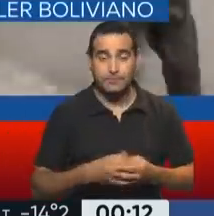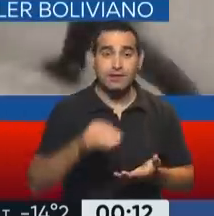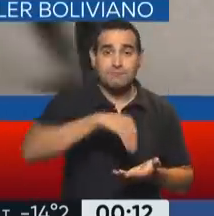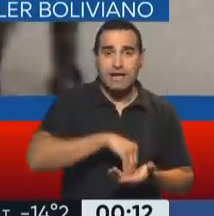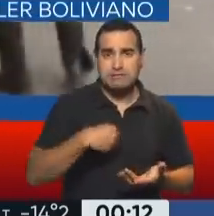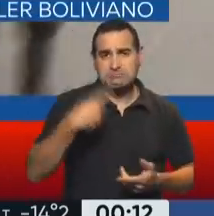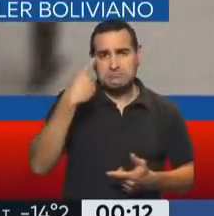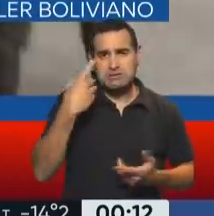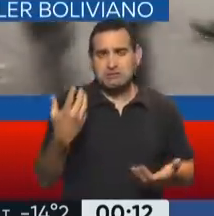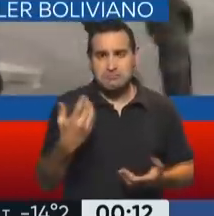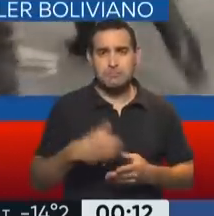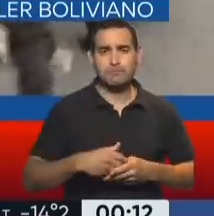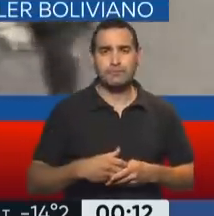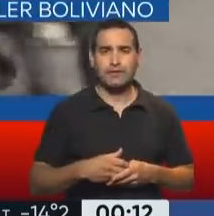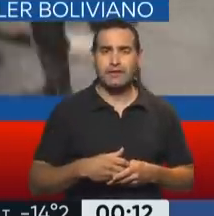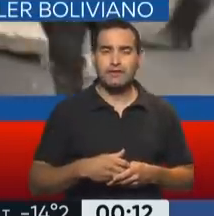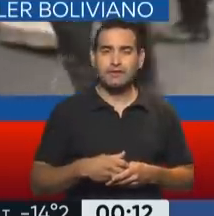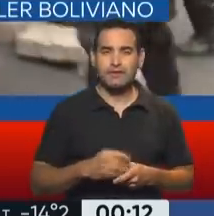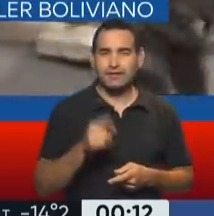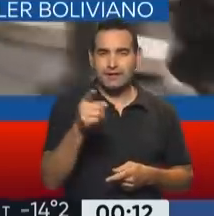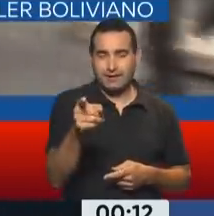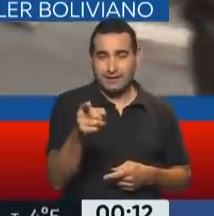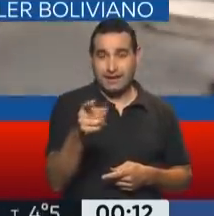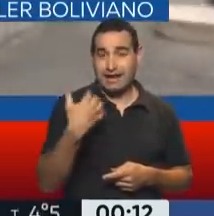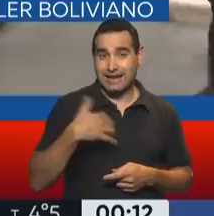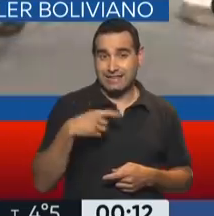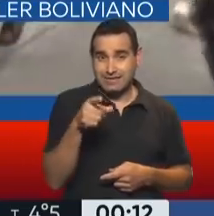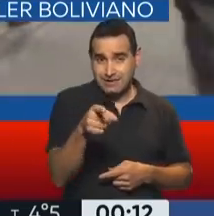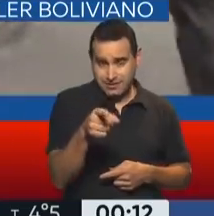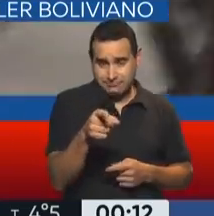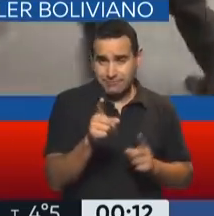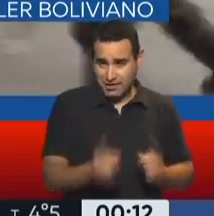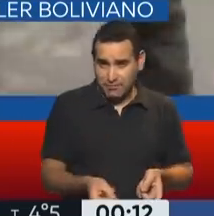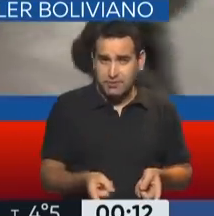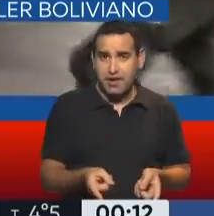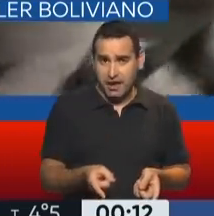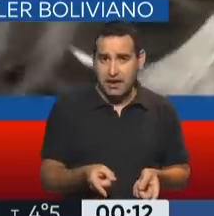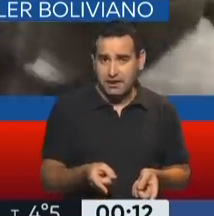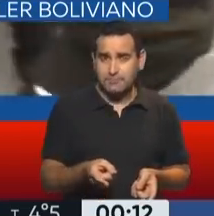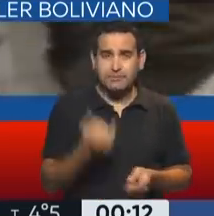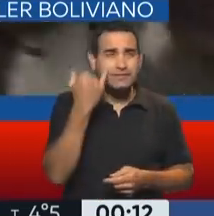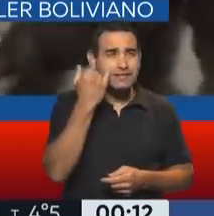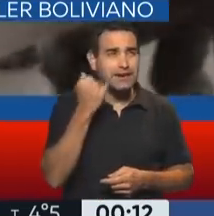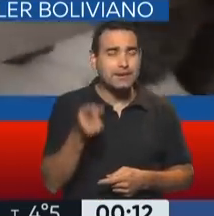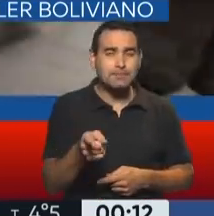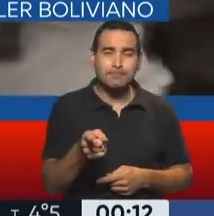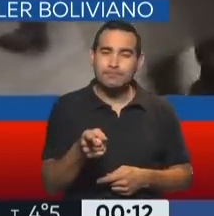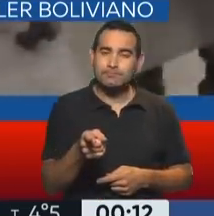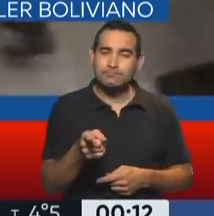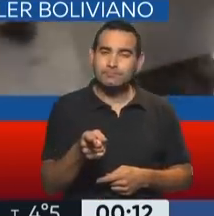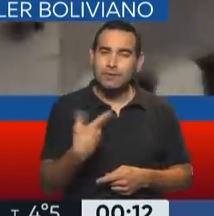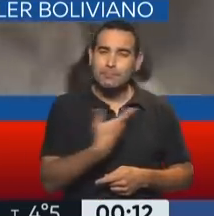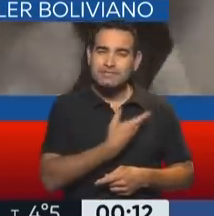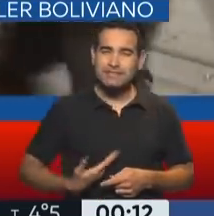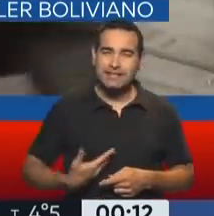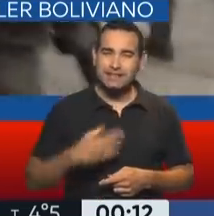que más allá de nuestras fronteras, también allá en la Argentina, lo apuntó el